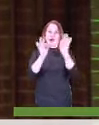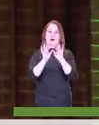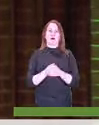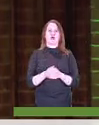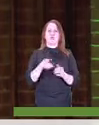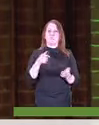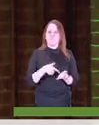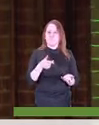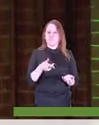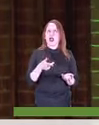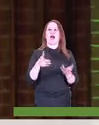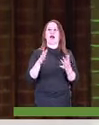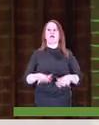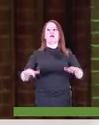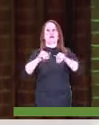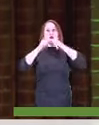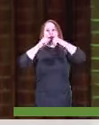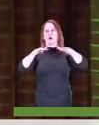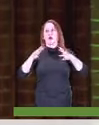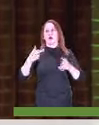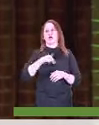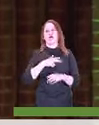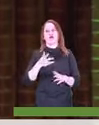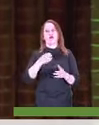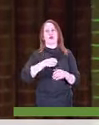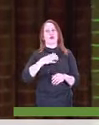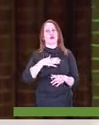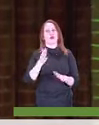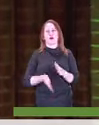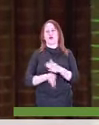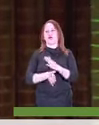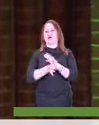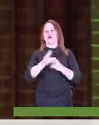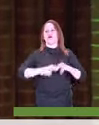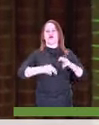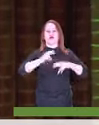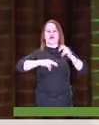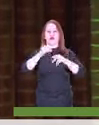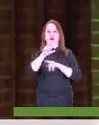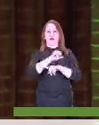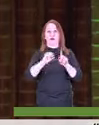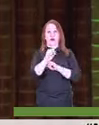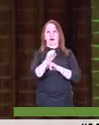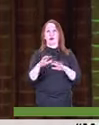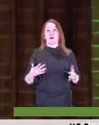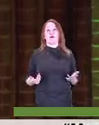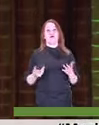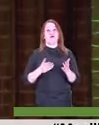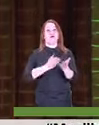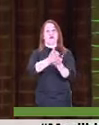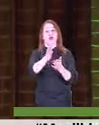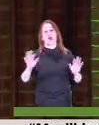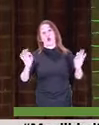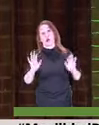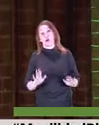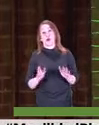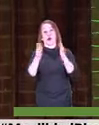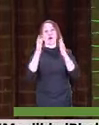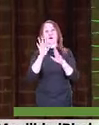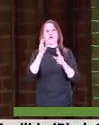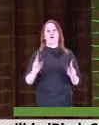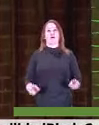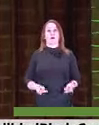en el espacio público, es donde tenemos la oportunidad de seguir construyendo sociedad, de seguir manteniendo o mejorando la calidad de vida que